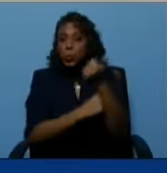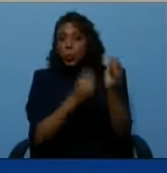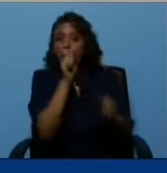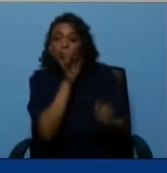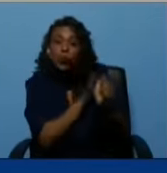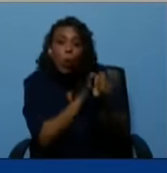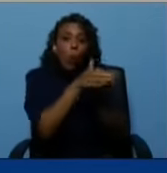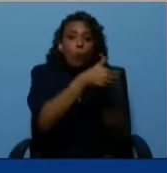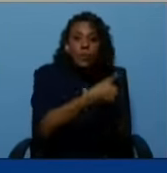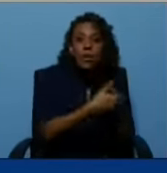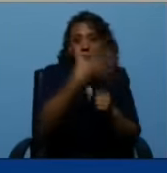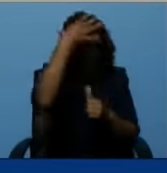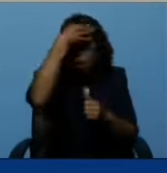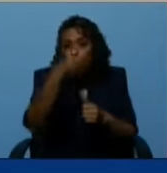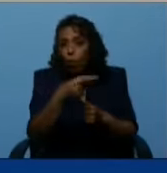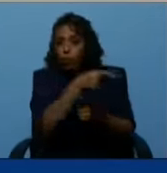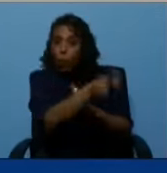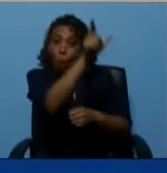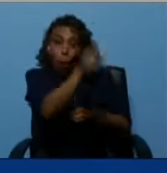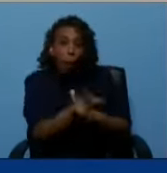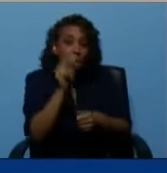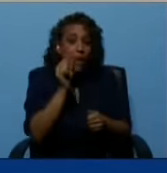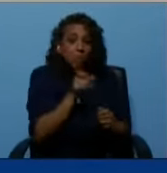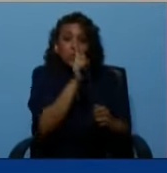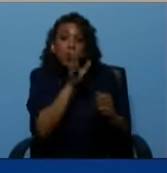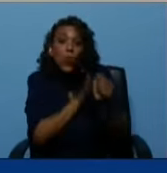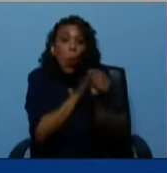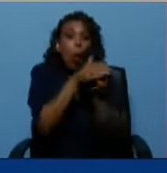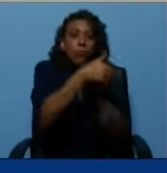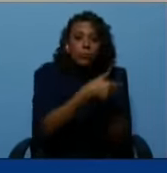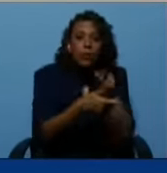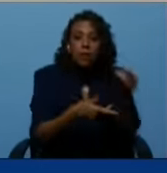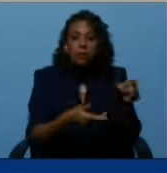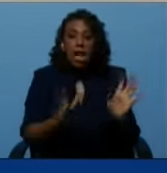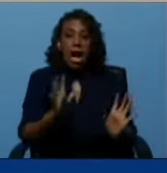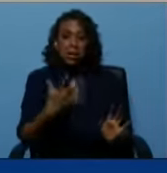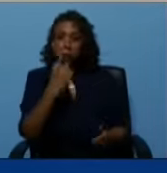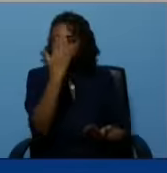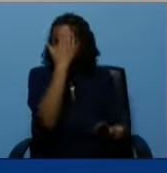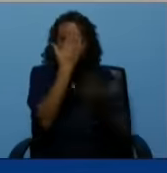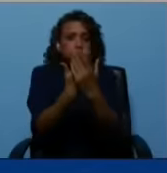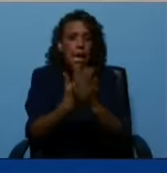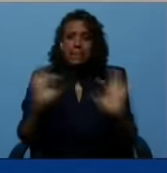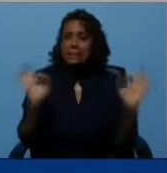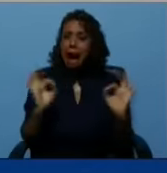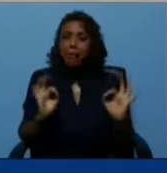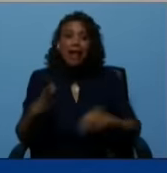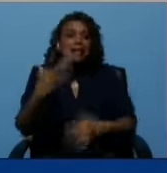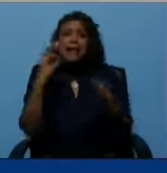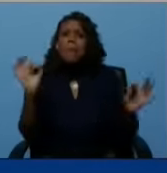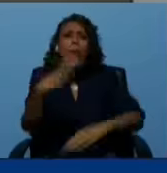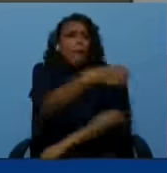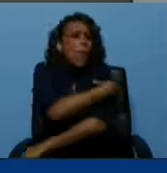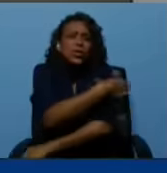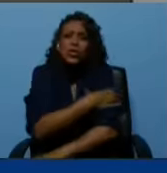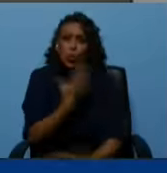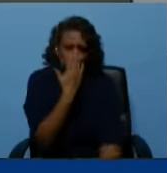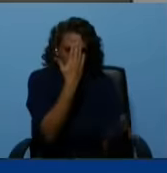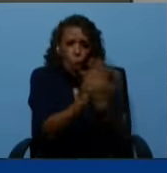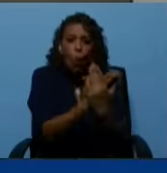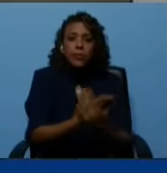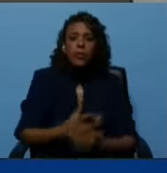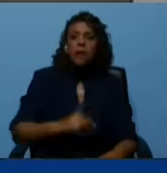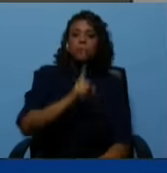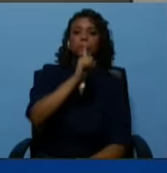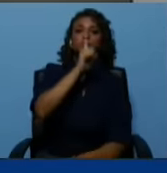escondido, González Urrutia, que no le da la cara ni a su gente, y que manda matar,